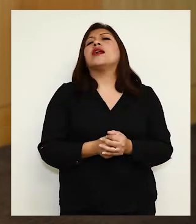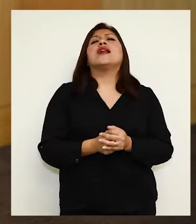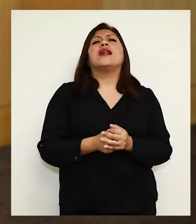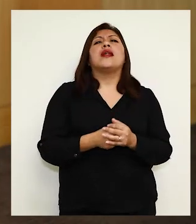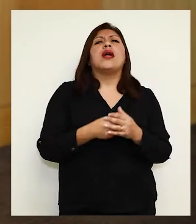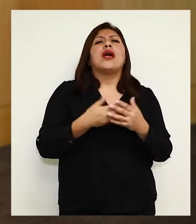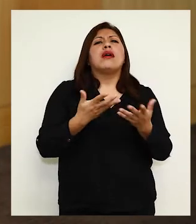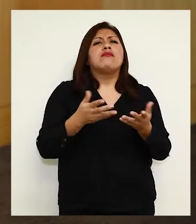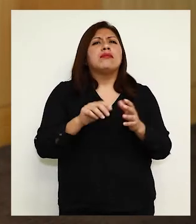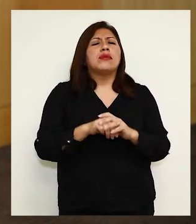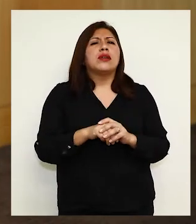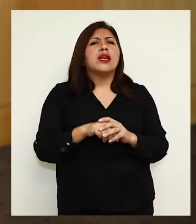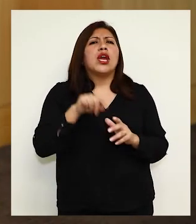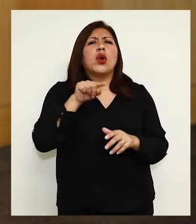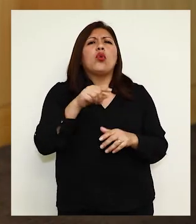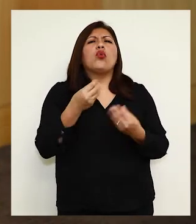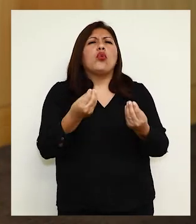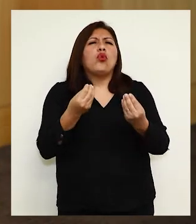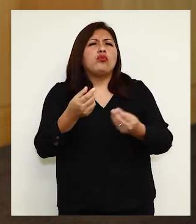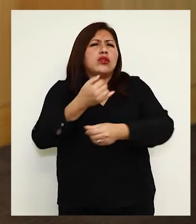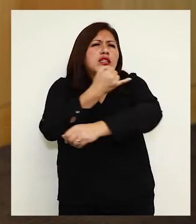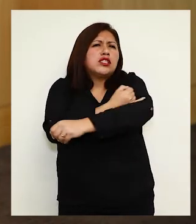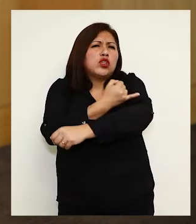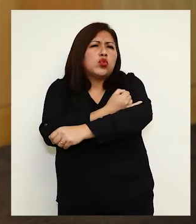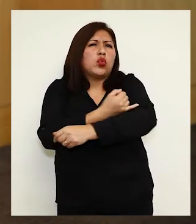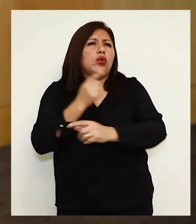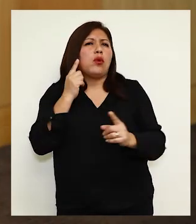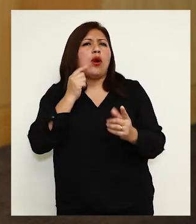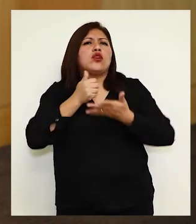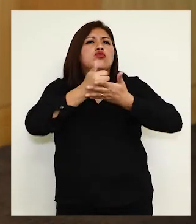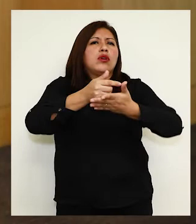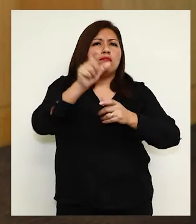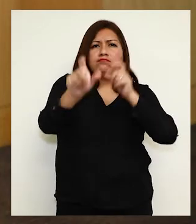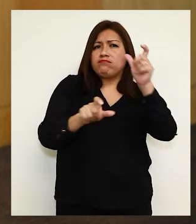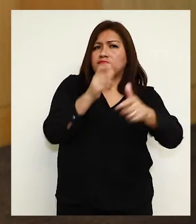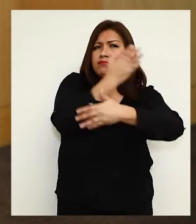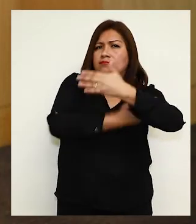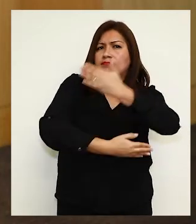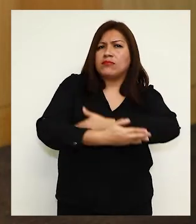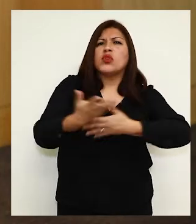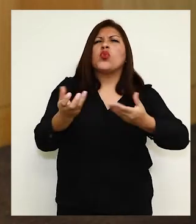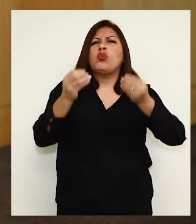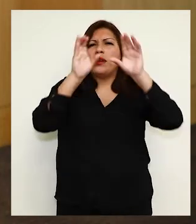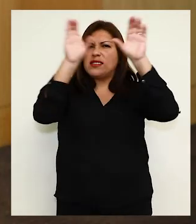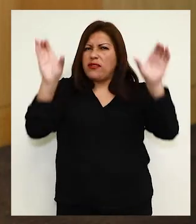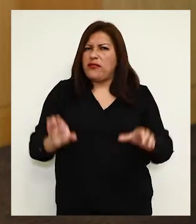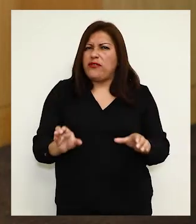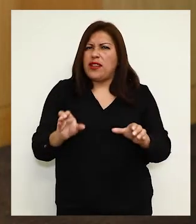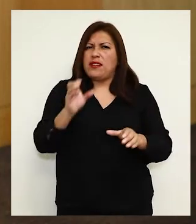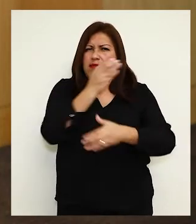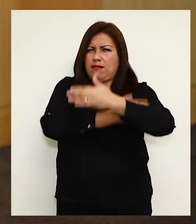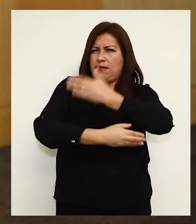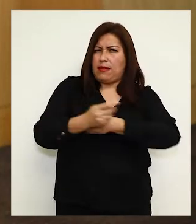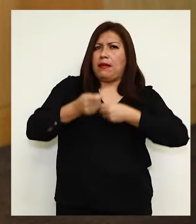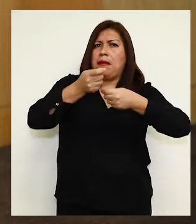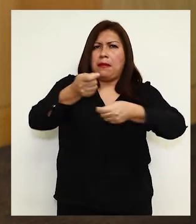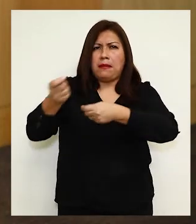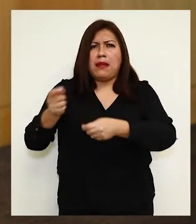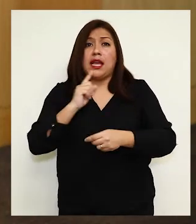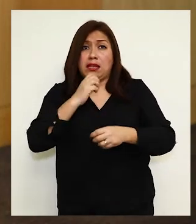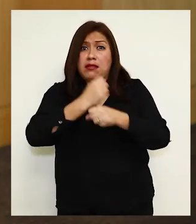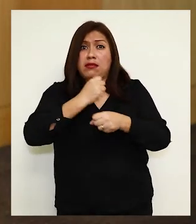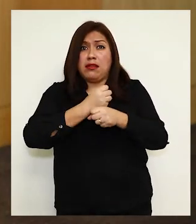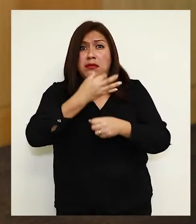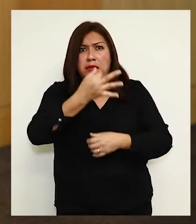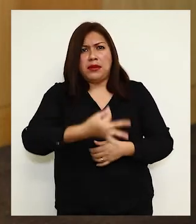su instituto es justamente la atención a las personas con discapacidad, pero también la certificación a las personas con discapacidad, y es un trabajo que también